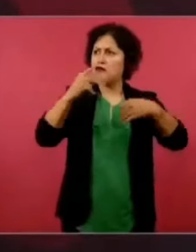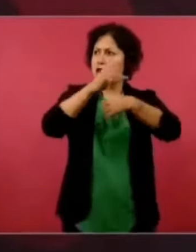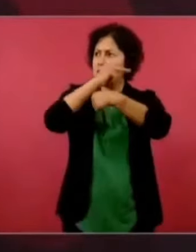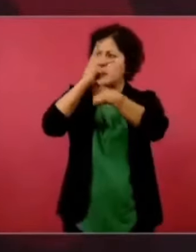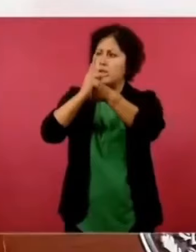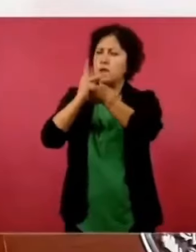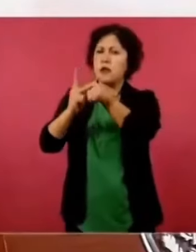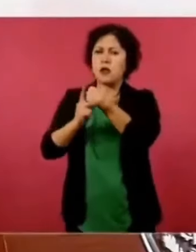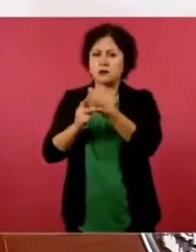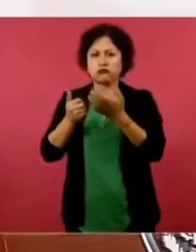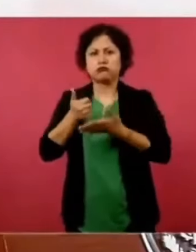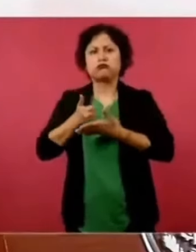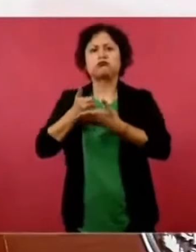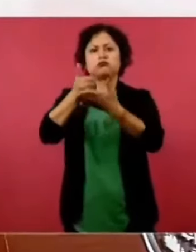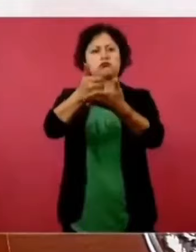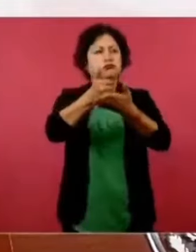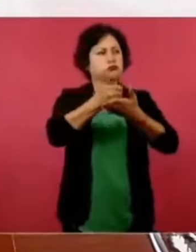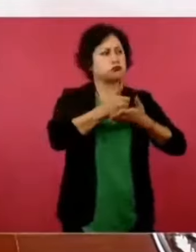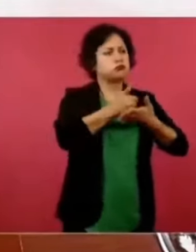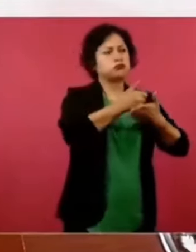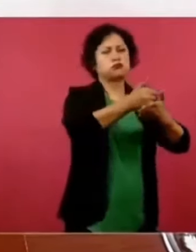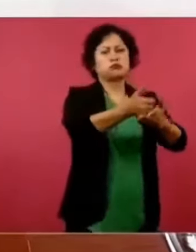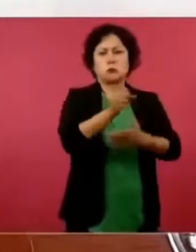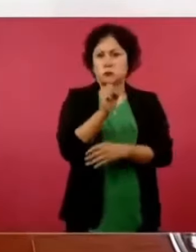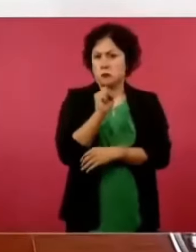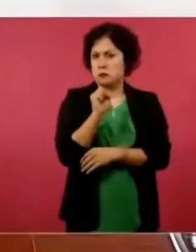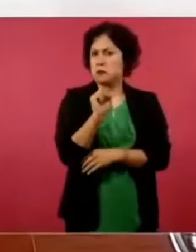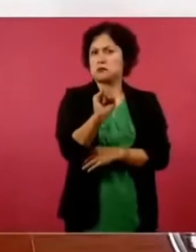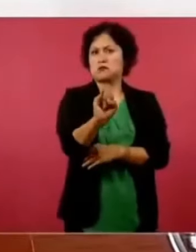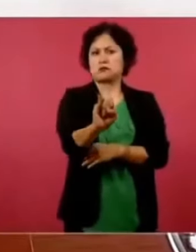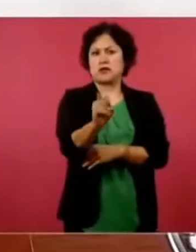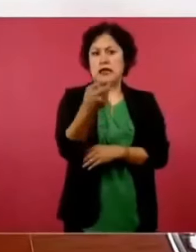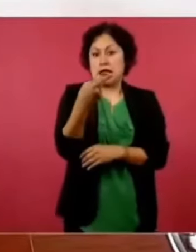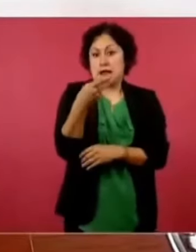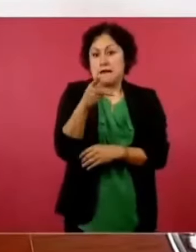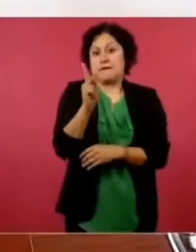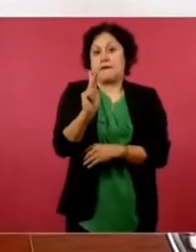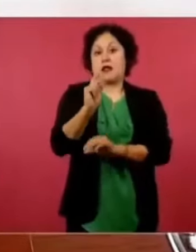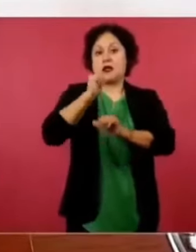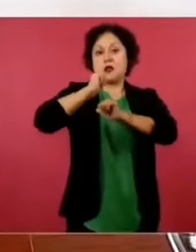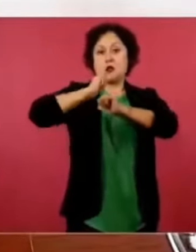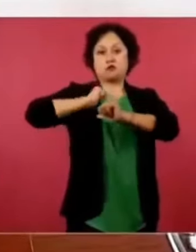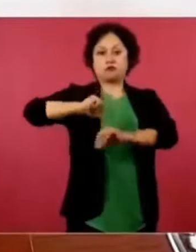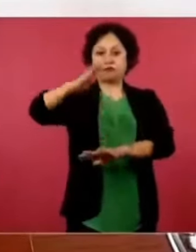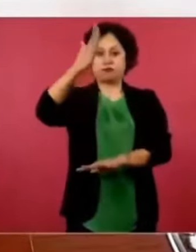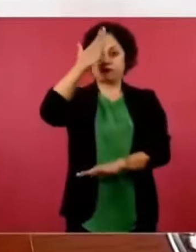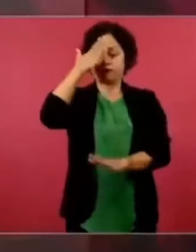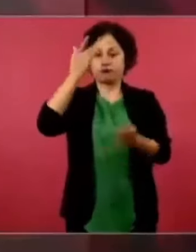que una institución de las fuerzas armadas